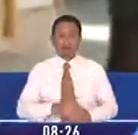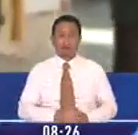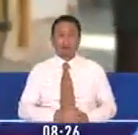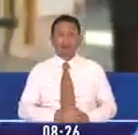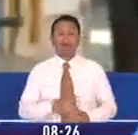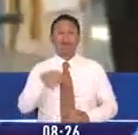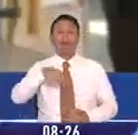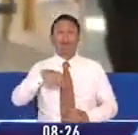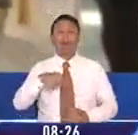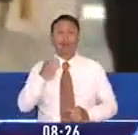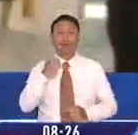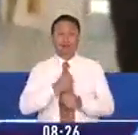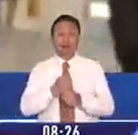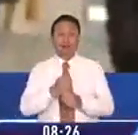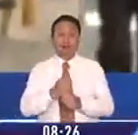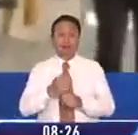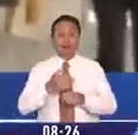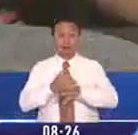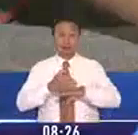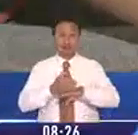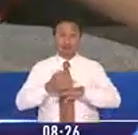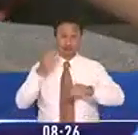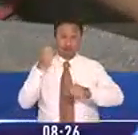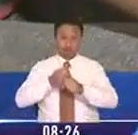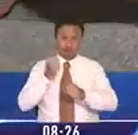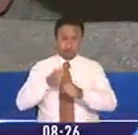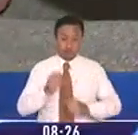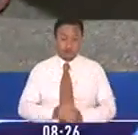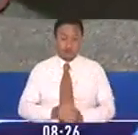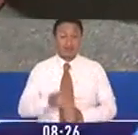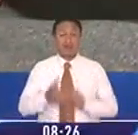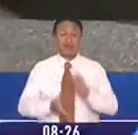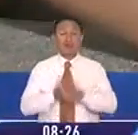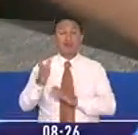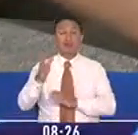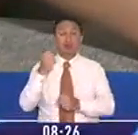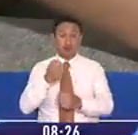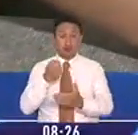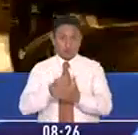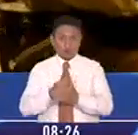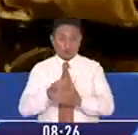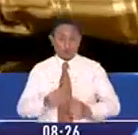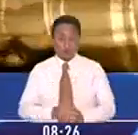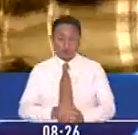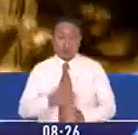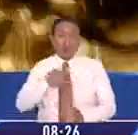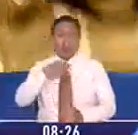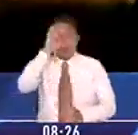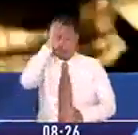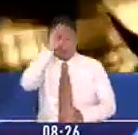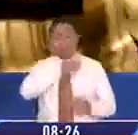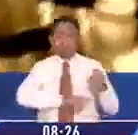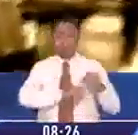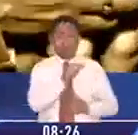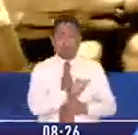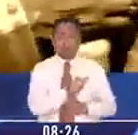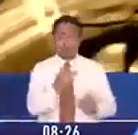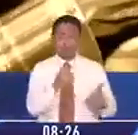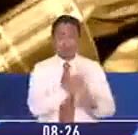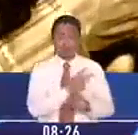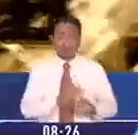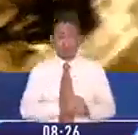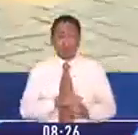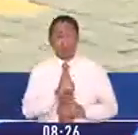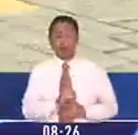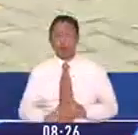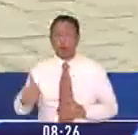era ayudante de una carpintería. El dueño casi a diario le enviaba a comprar. Ella nunca se imaginó que su hija estaba en peligro. Salía cuando llegaba